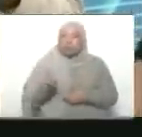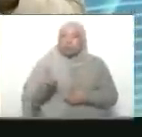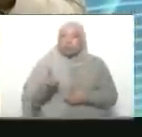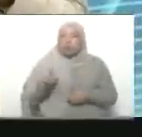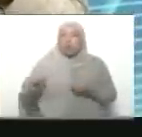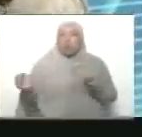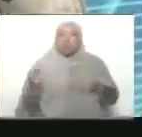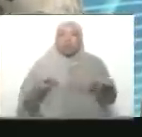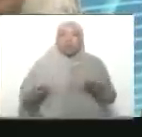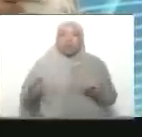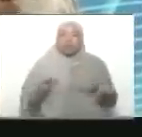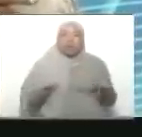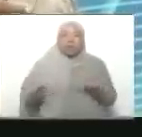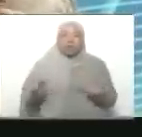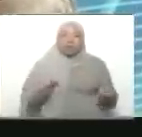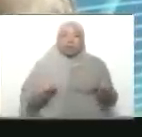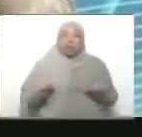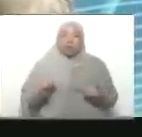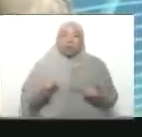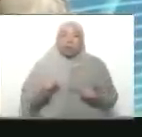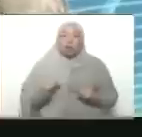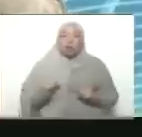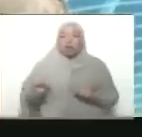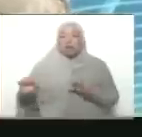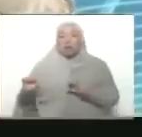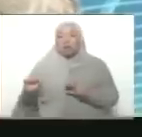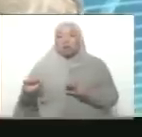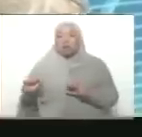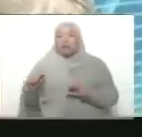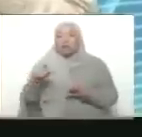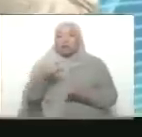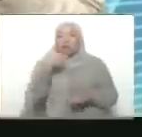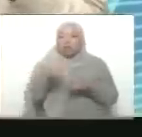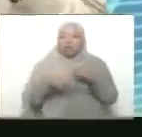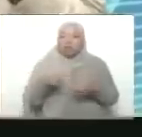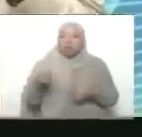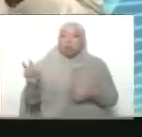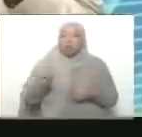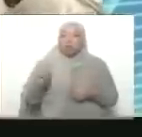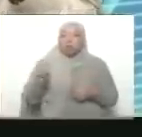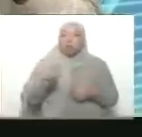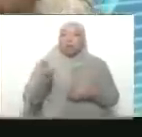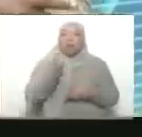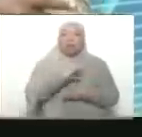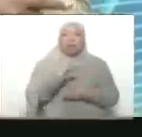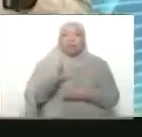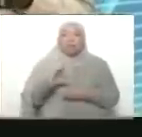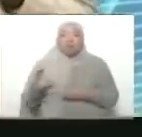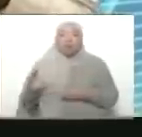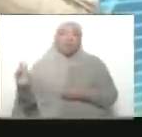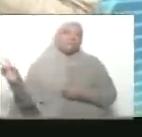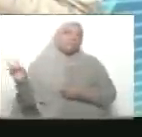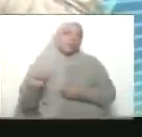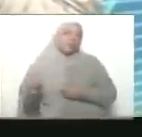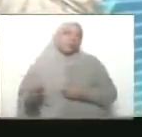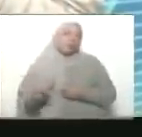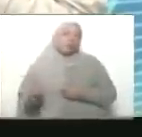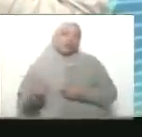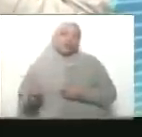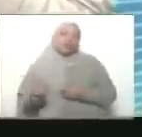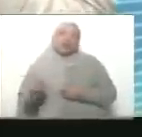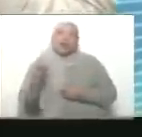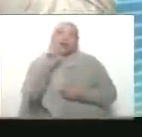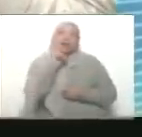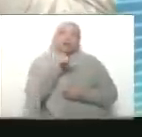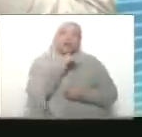este movimiento porque usted usted habló es exactamente de los ritmos caribeños pero fue en Venezuela donde se le puso el